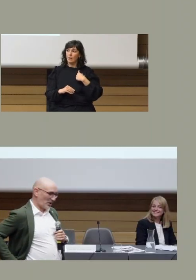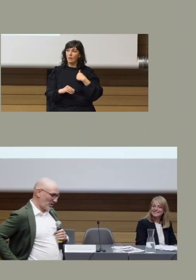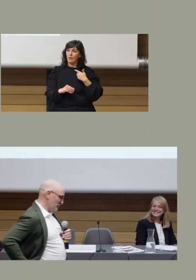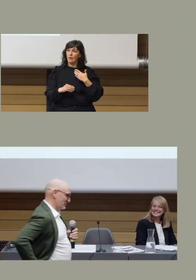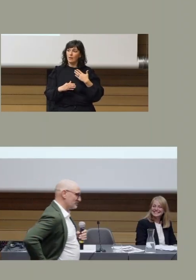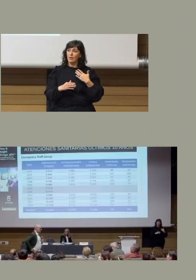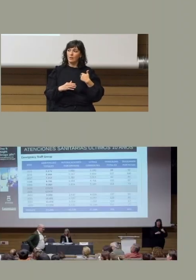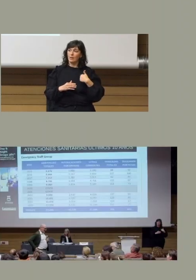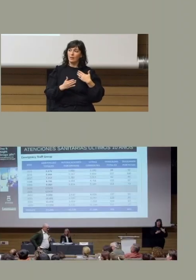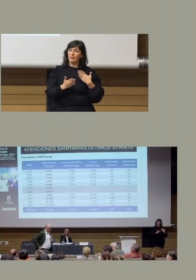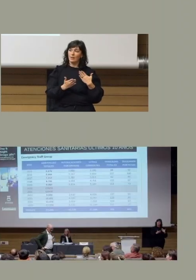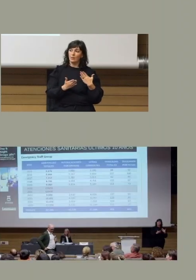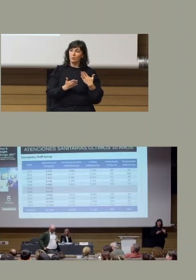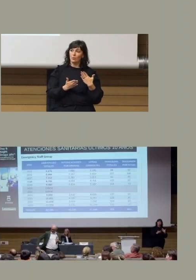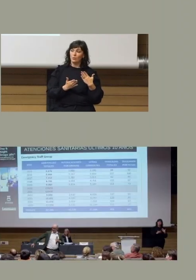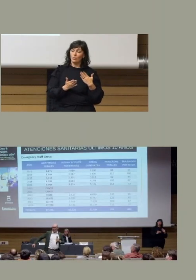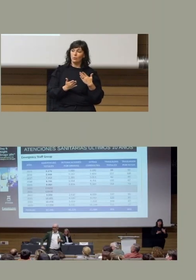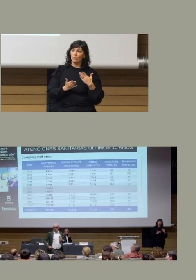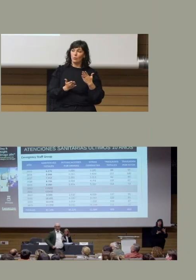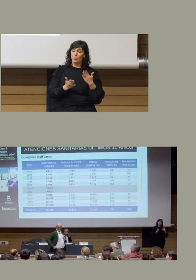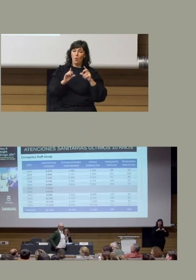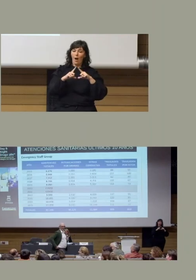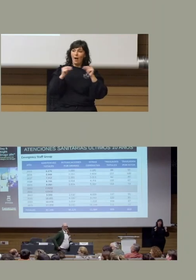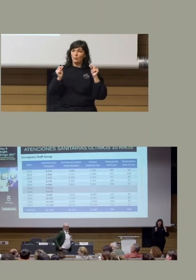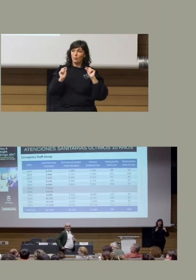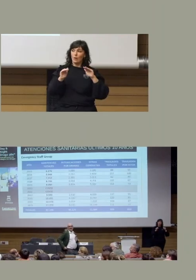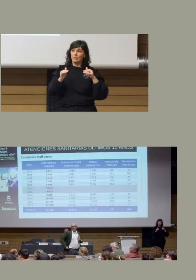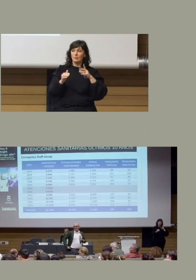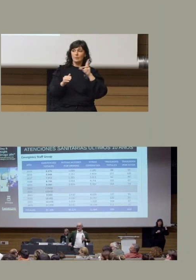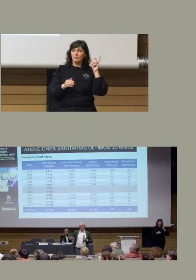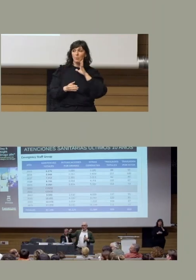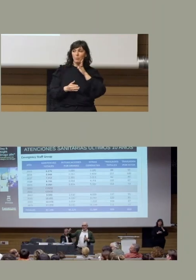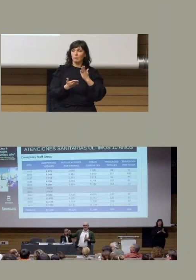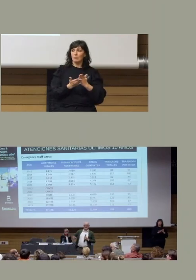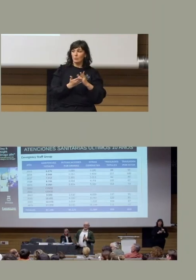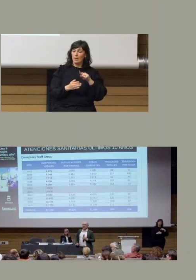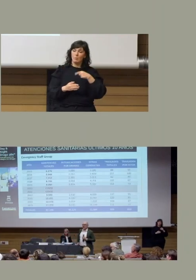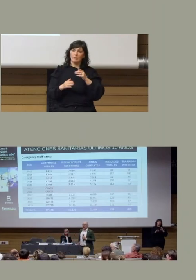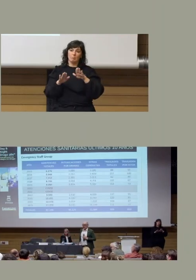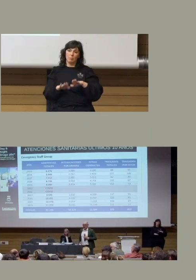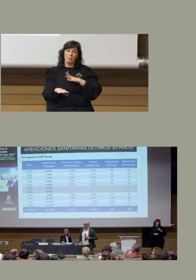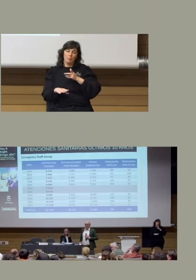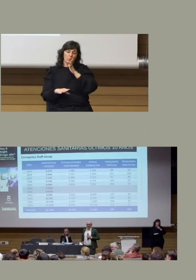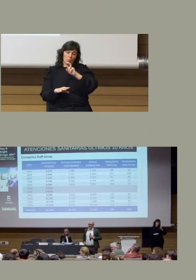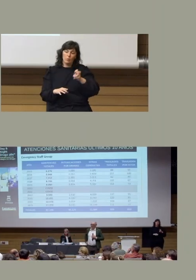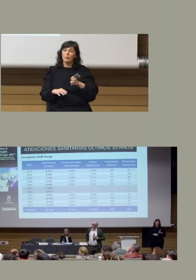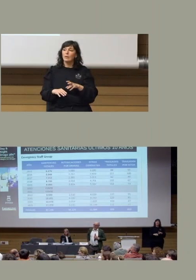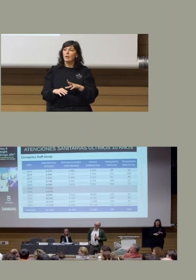Ah, muy bien, pues me alegro. Pues, ahora te vendrás conmigo un rato. Explícale aquí a tus colegas qué son las discotecas en